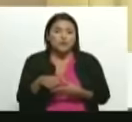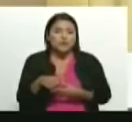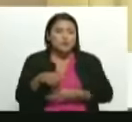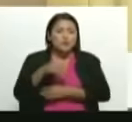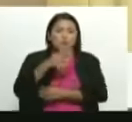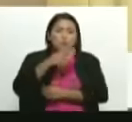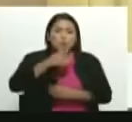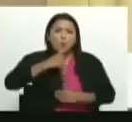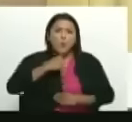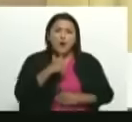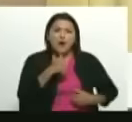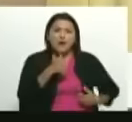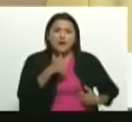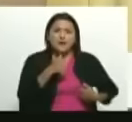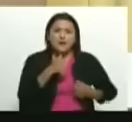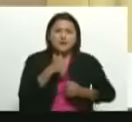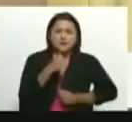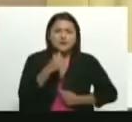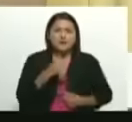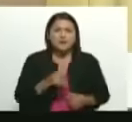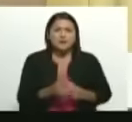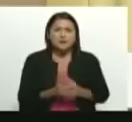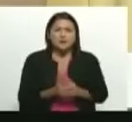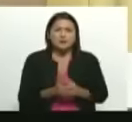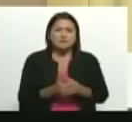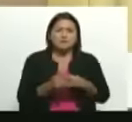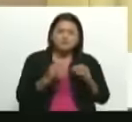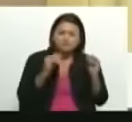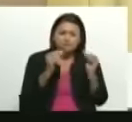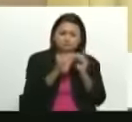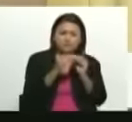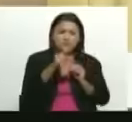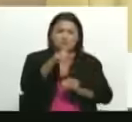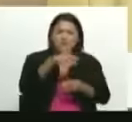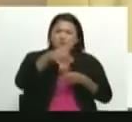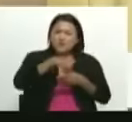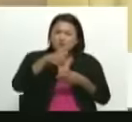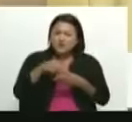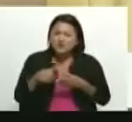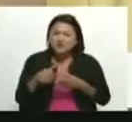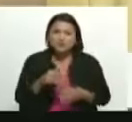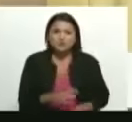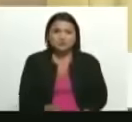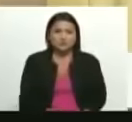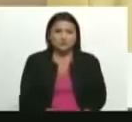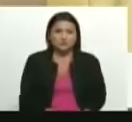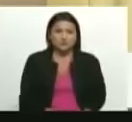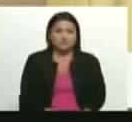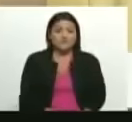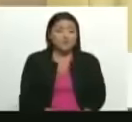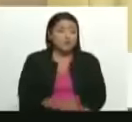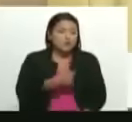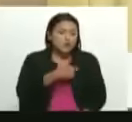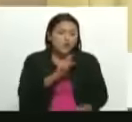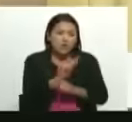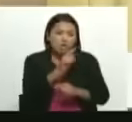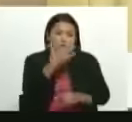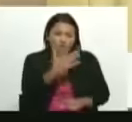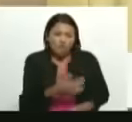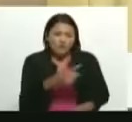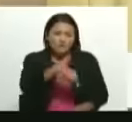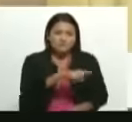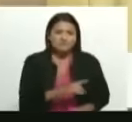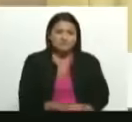no se compadece con lo que fue ese acto de votación, que no lo desestimo porque